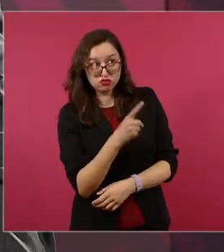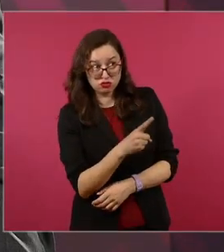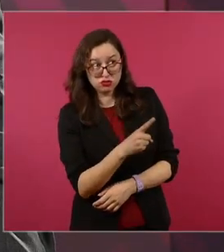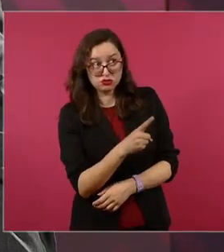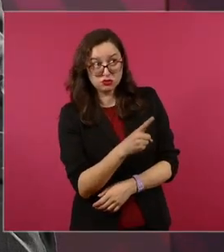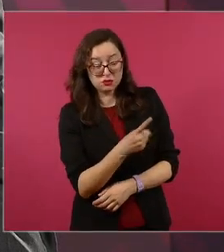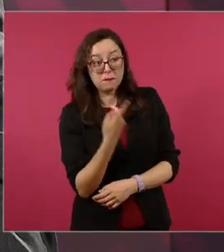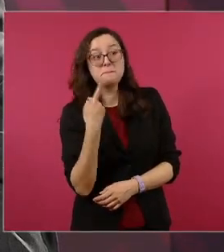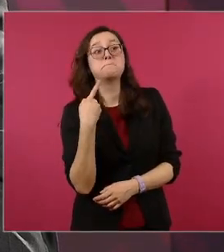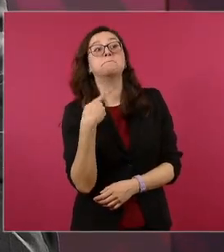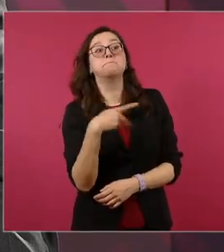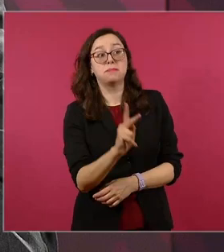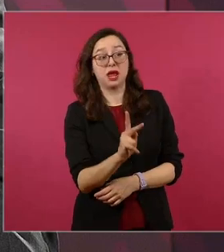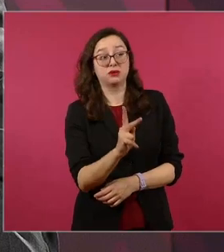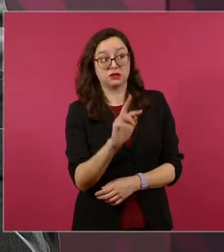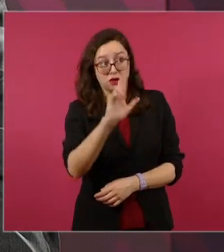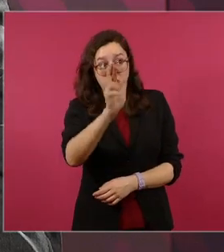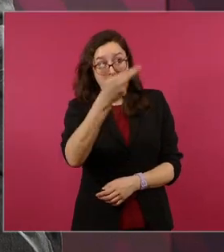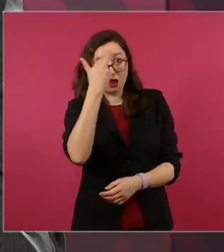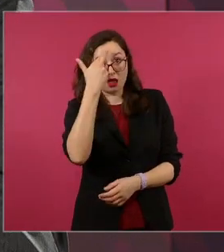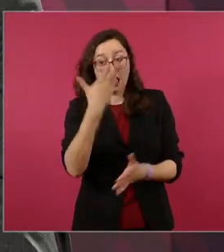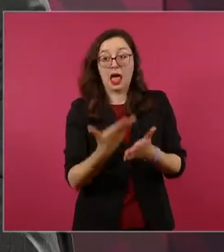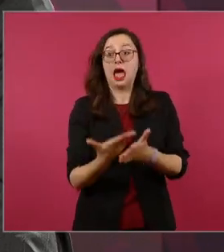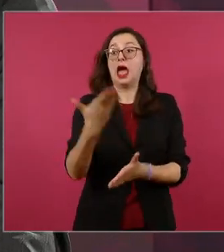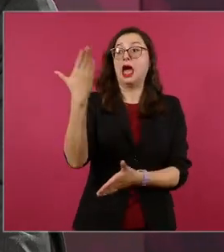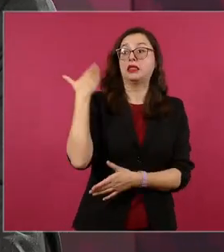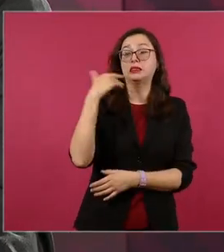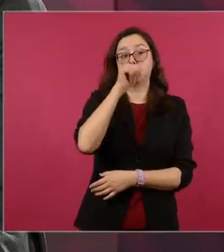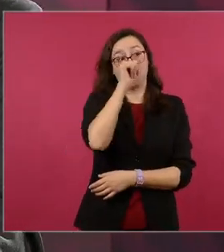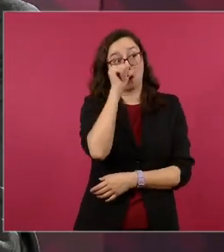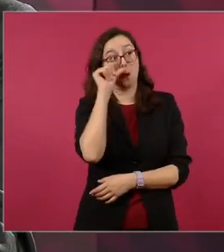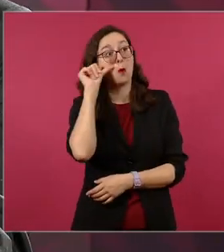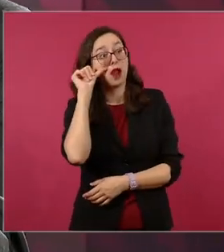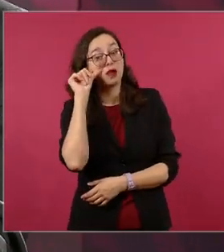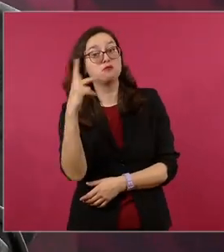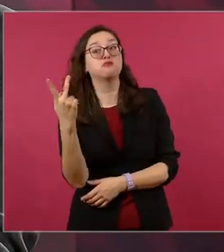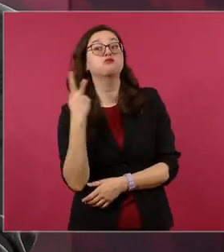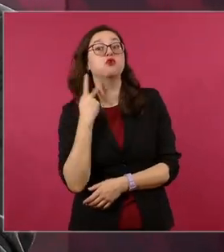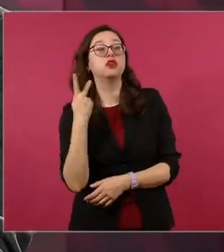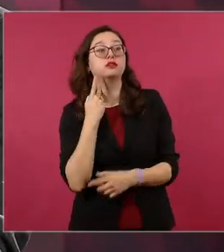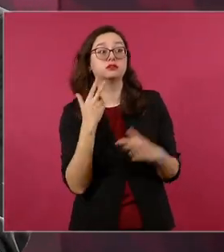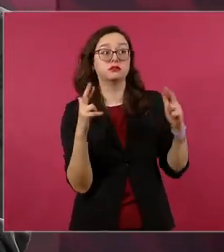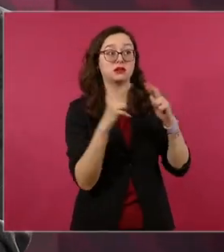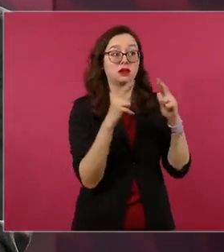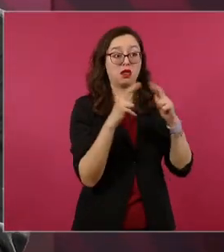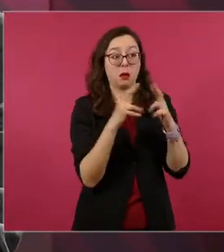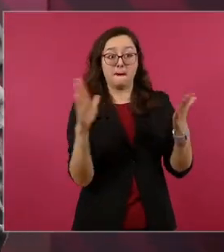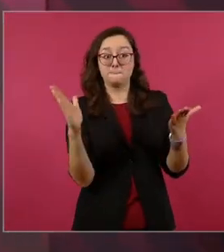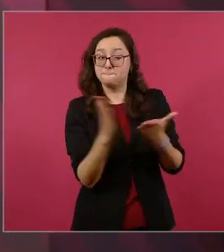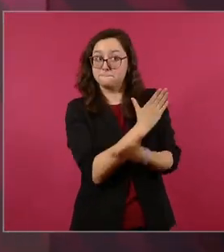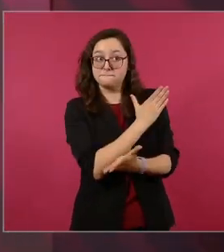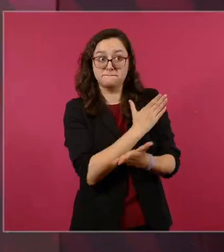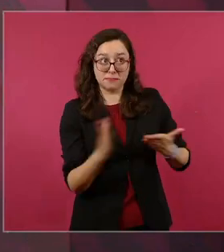Juárez separó el poder civil del eclesiástico,